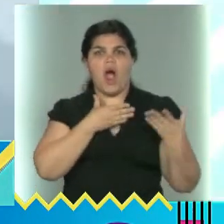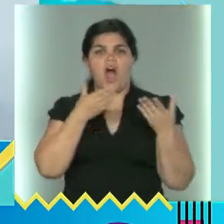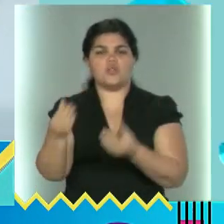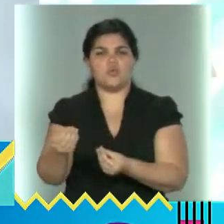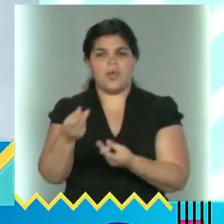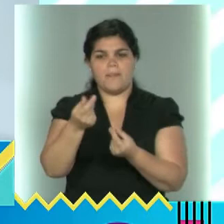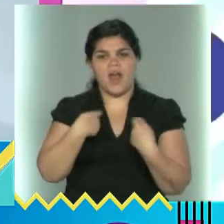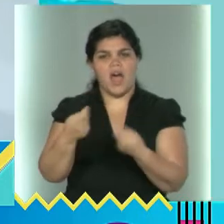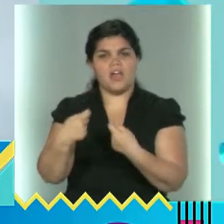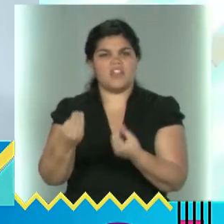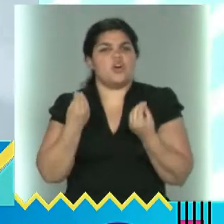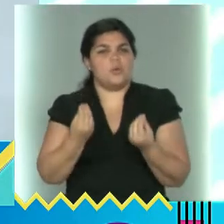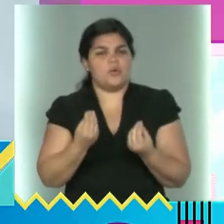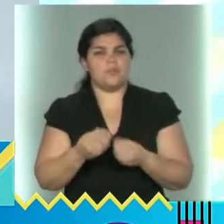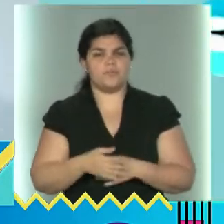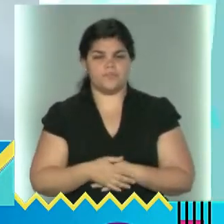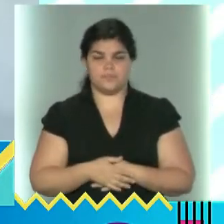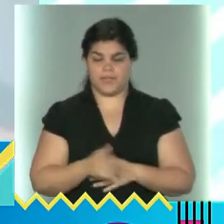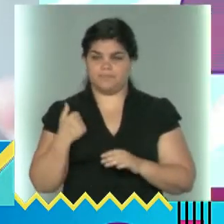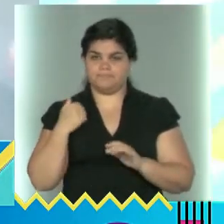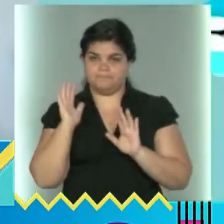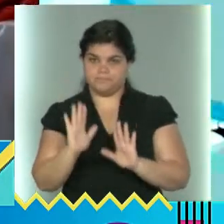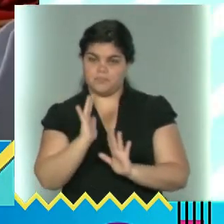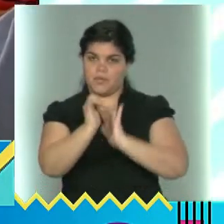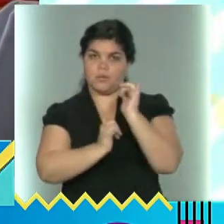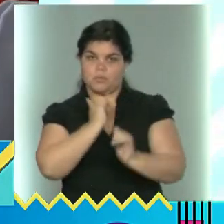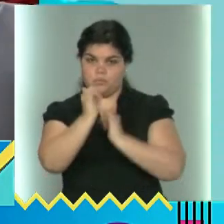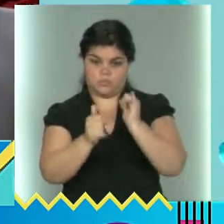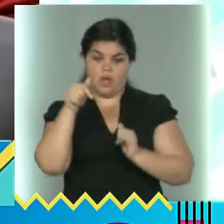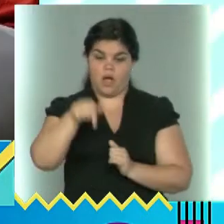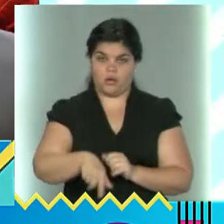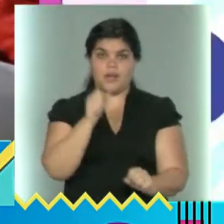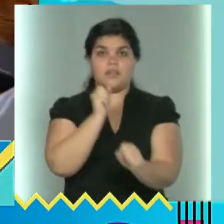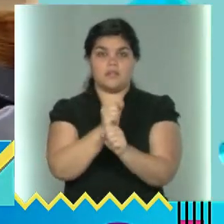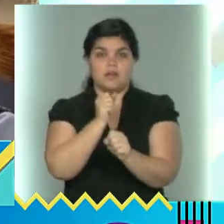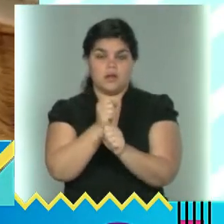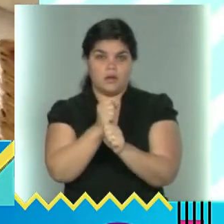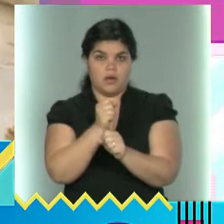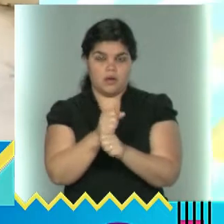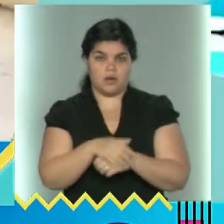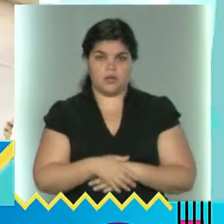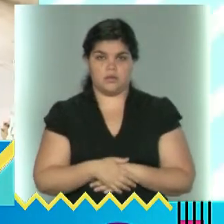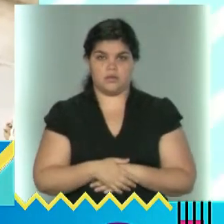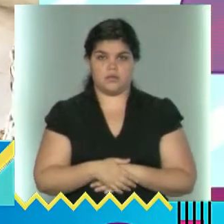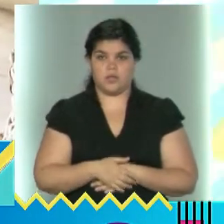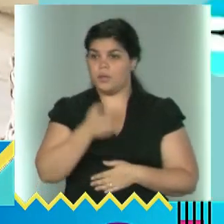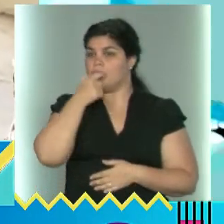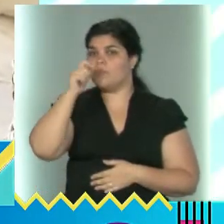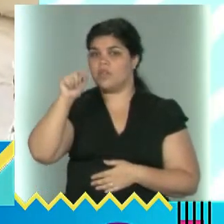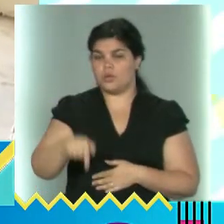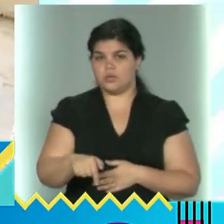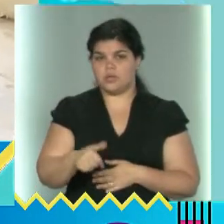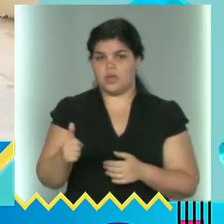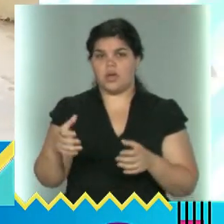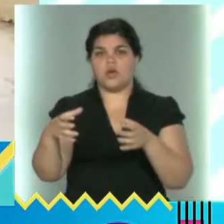financiamiento? Mira, te cuento, yo ahora estoy trabajando, bueno, con unos chicos ahí de Mendoza que se llama